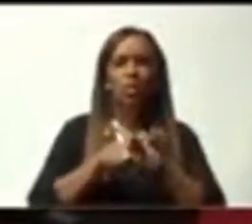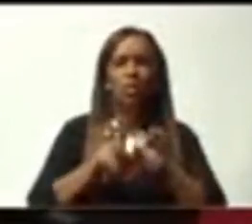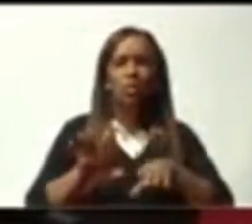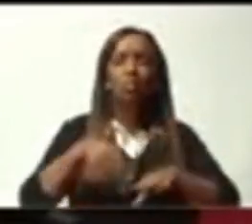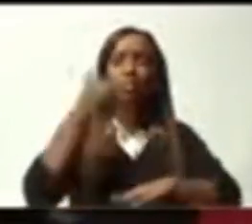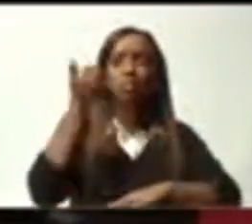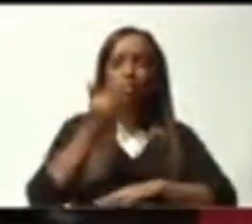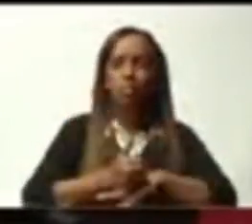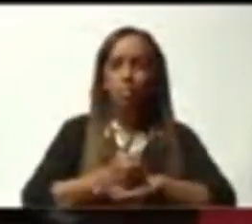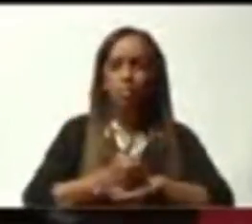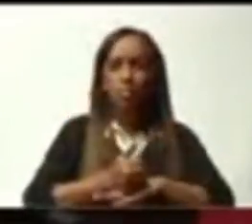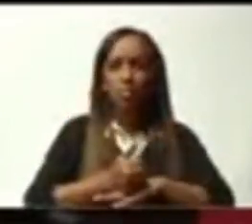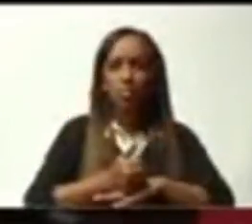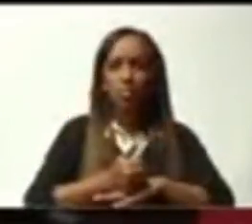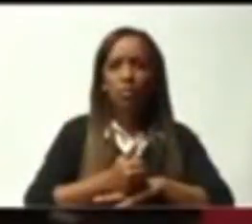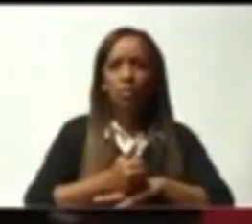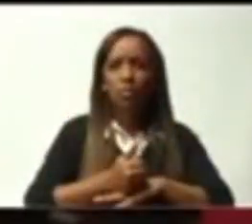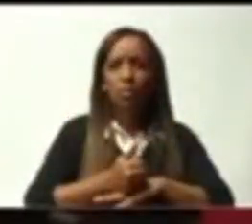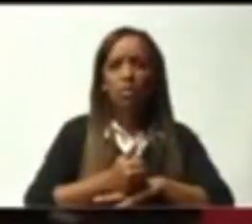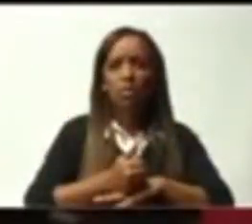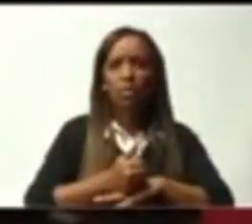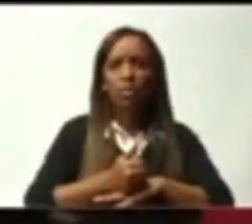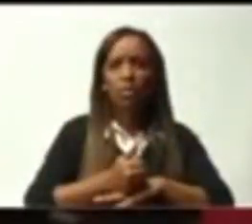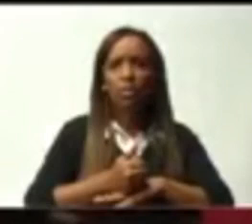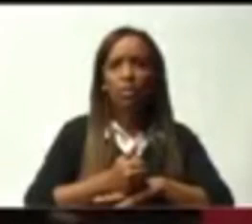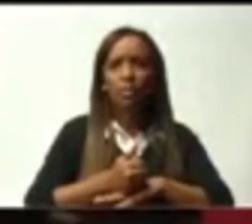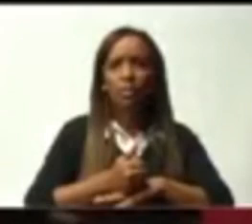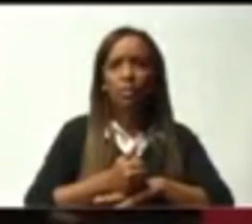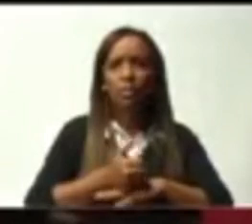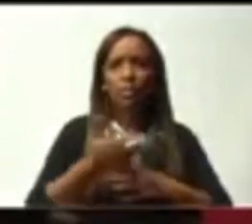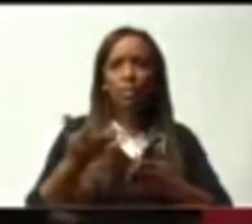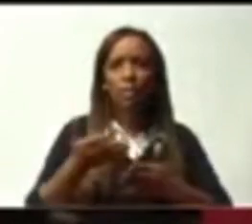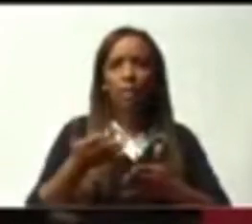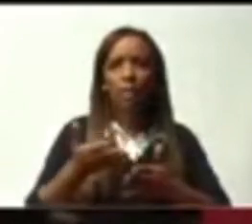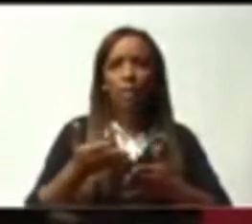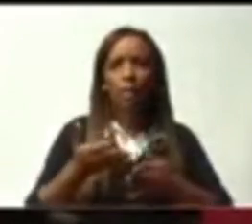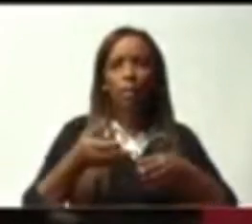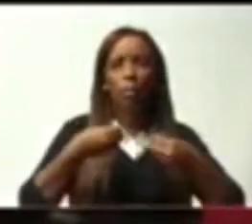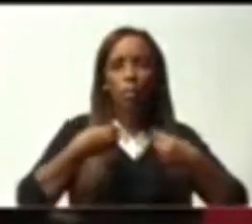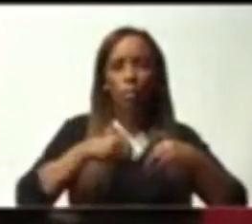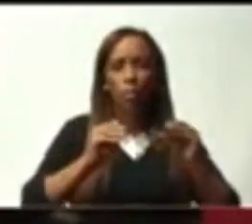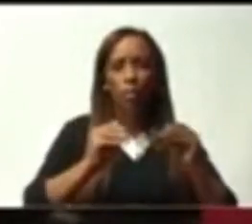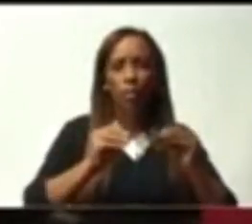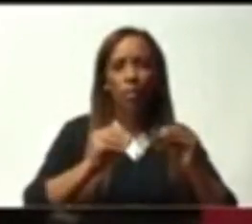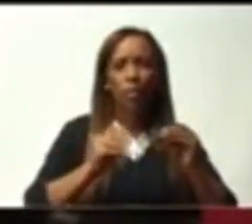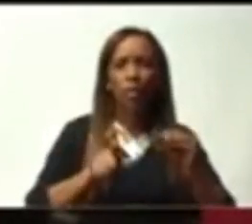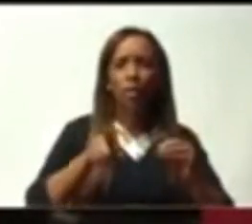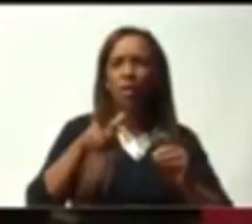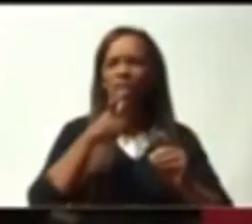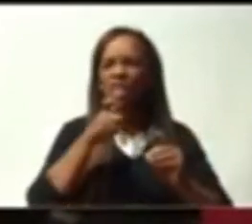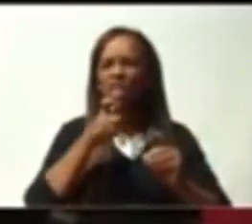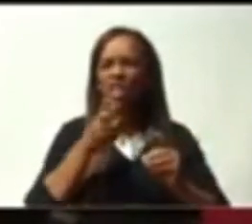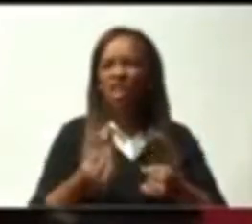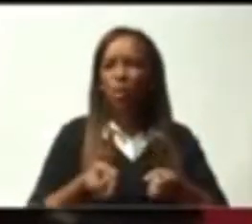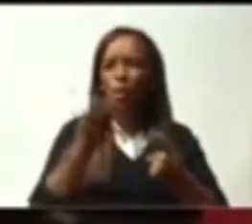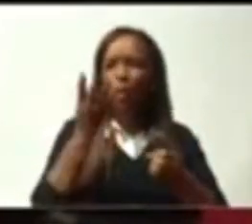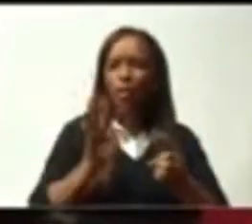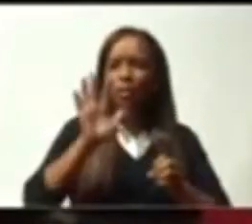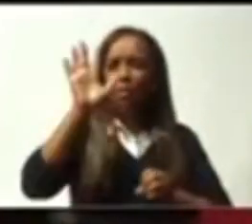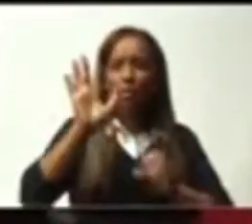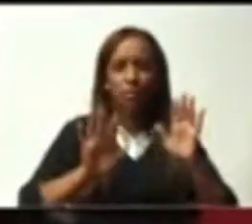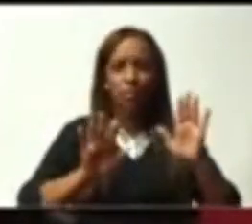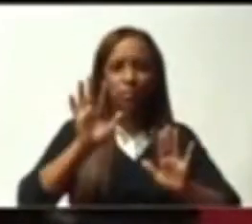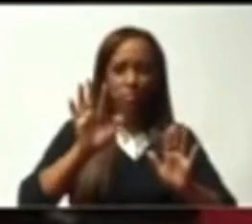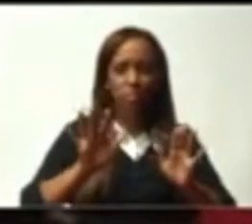publicidad. Con lo que hay actualmente, no sabemos. No existe. Pero también establece